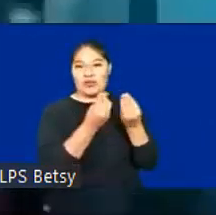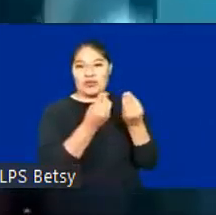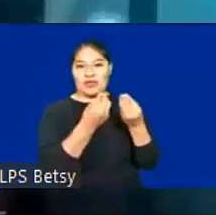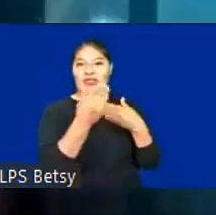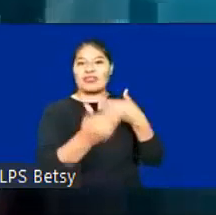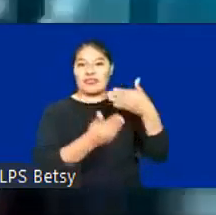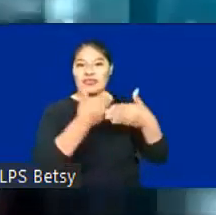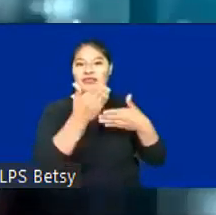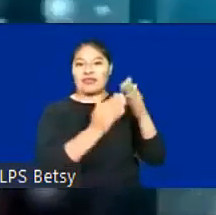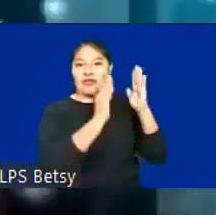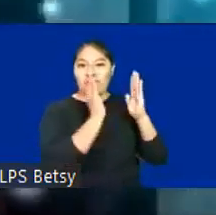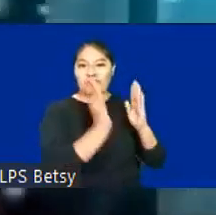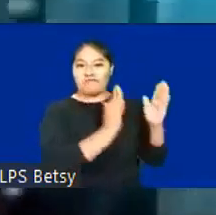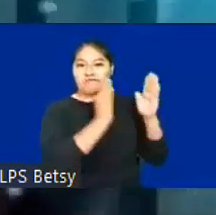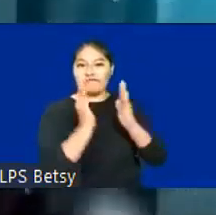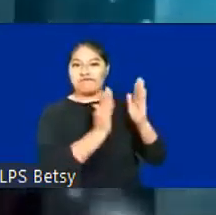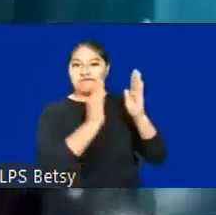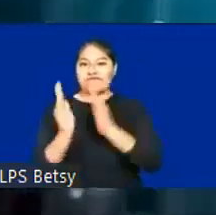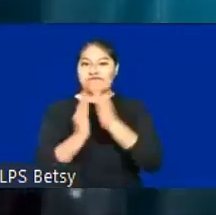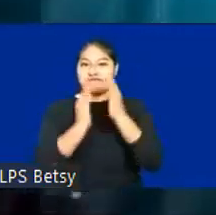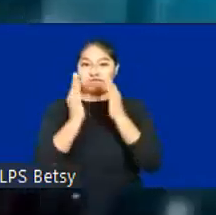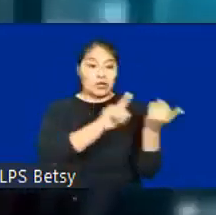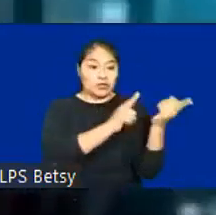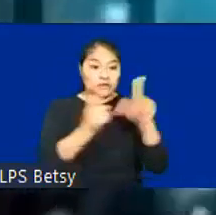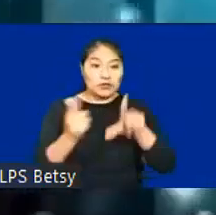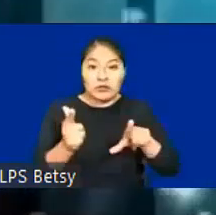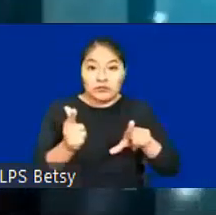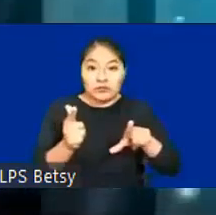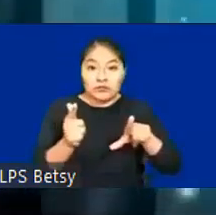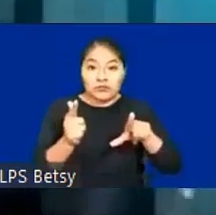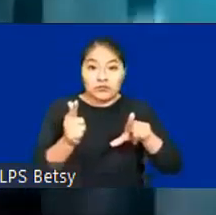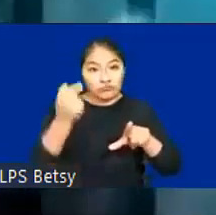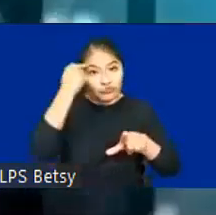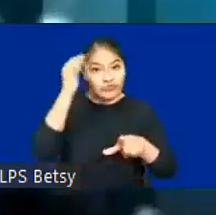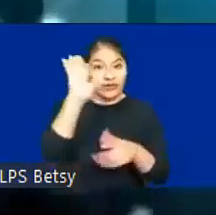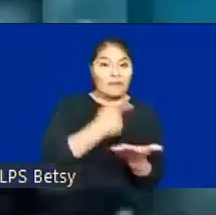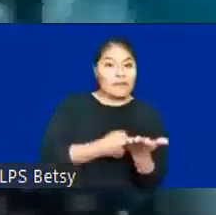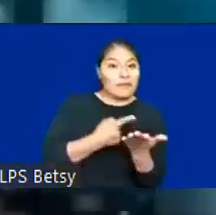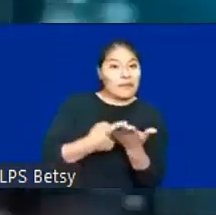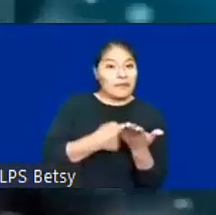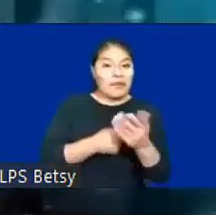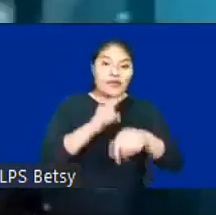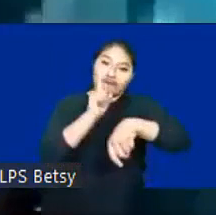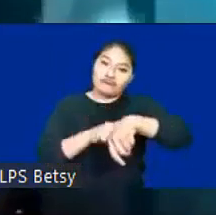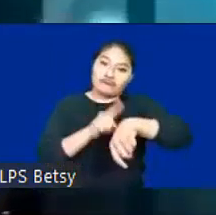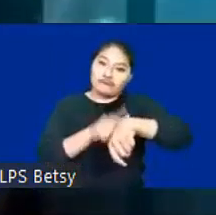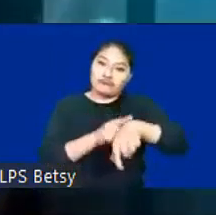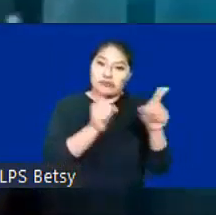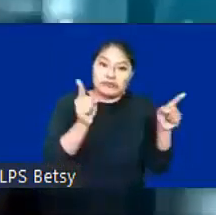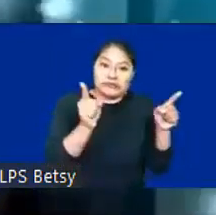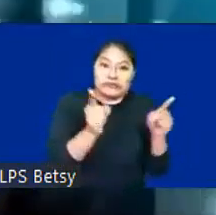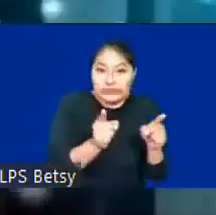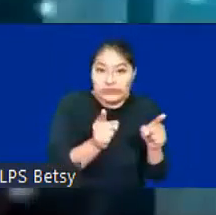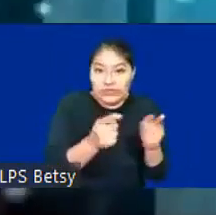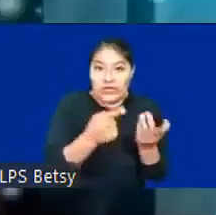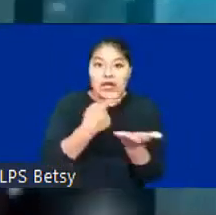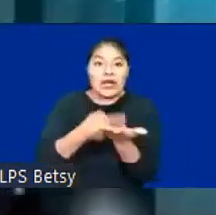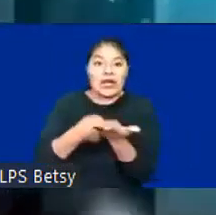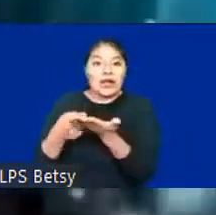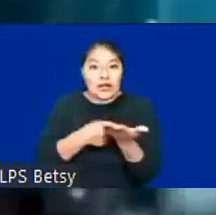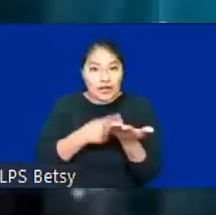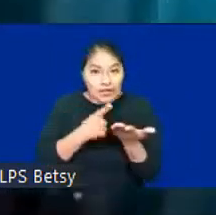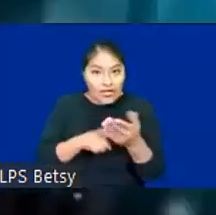este plan de gobierno digital, que tiene un periodo, todo plan tiene un periodo, no sé si lo mencioné, pero el plan de gobierno